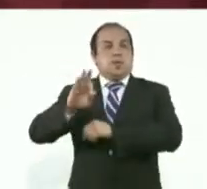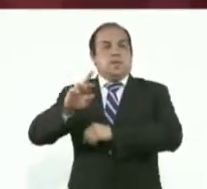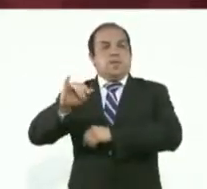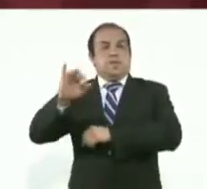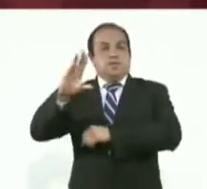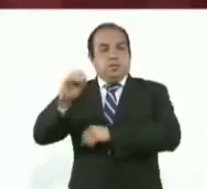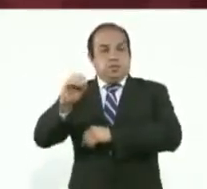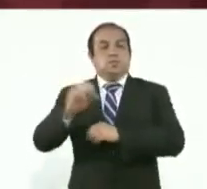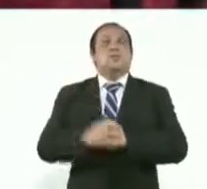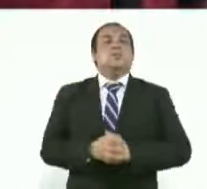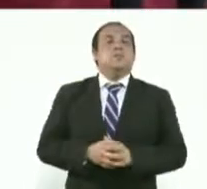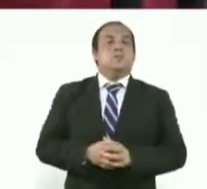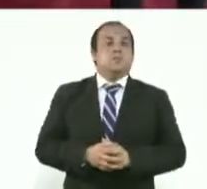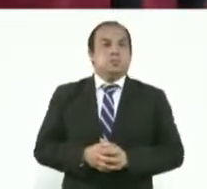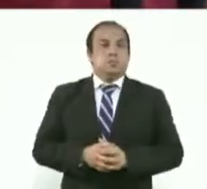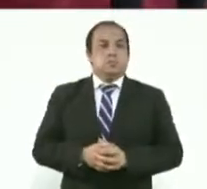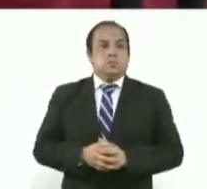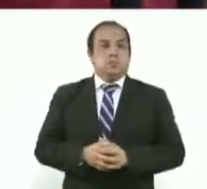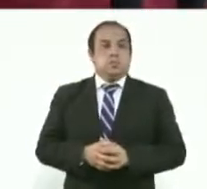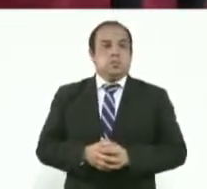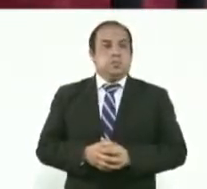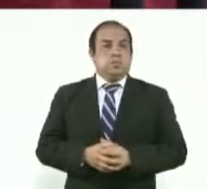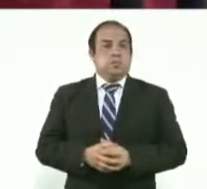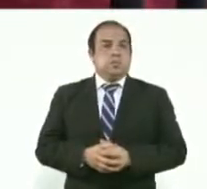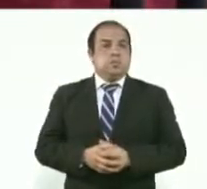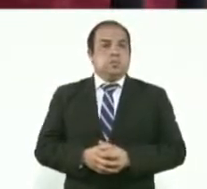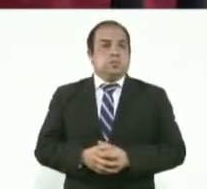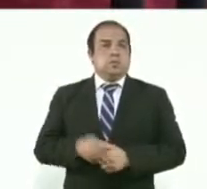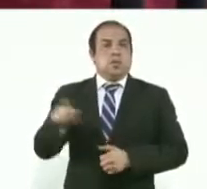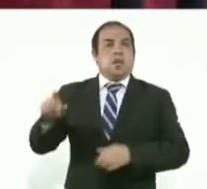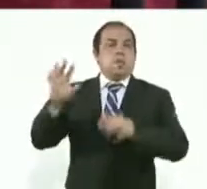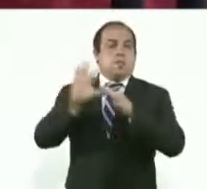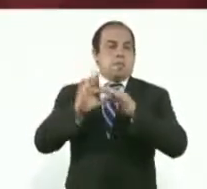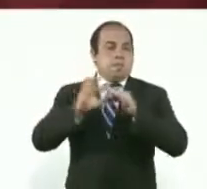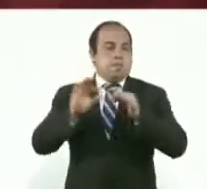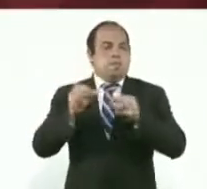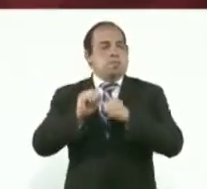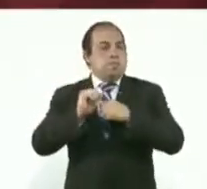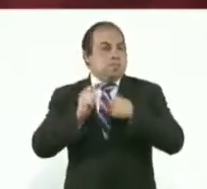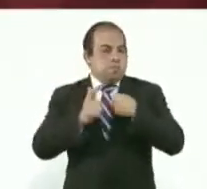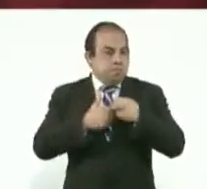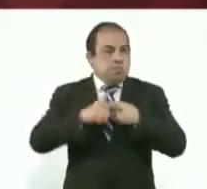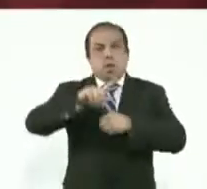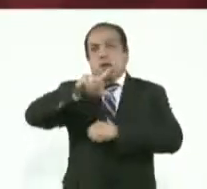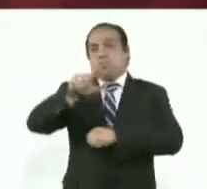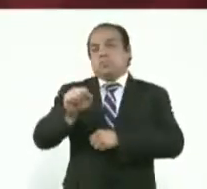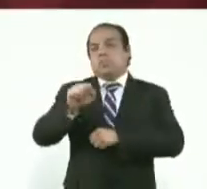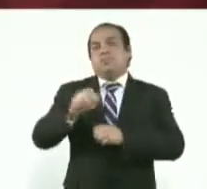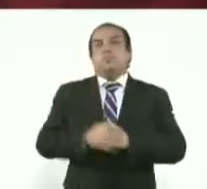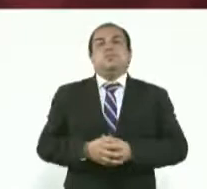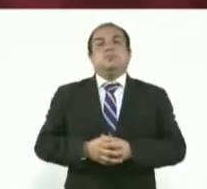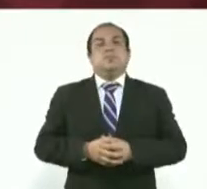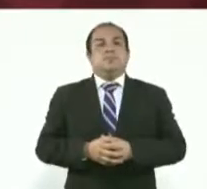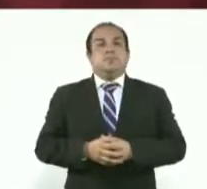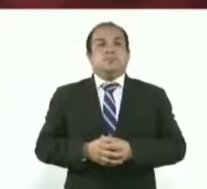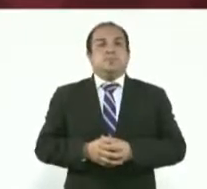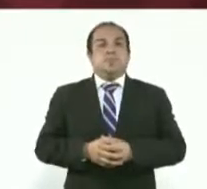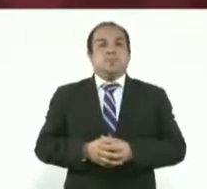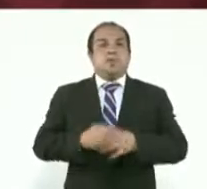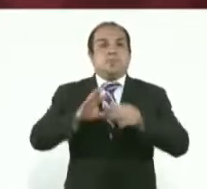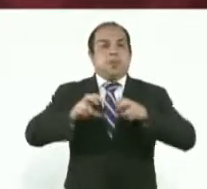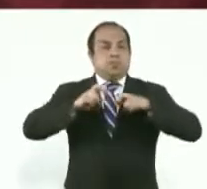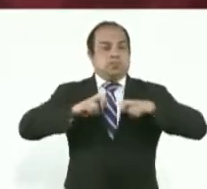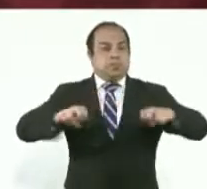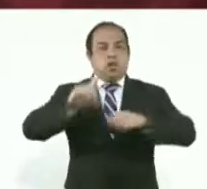Chiguil que nos dé unas palabras y después posteriormente informaríamos sobre el gabinete del agua aquí en